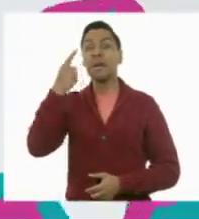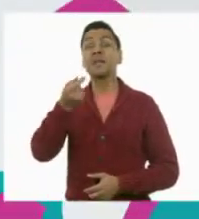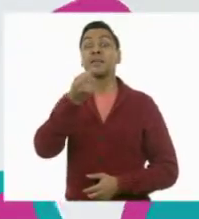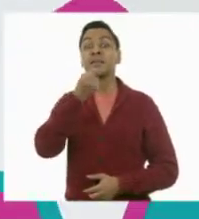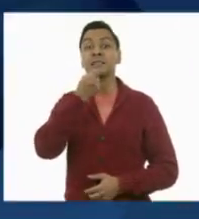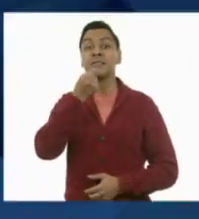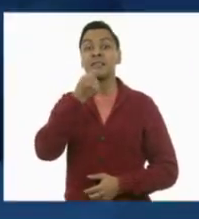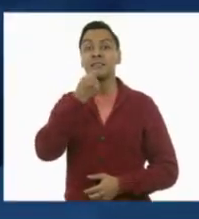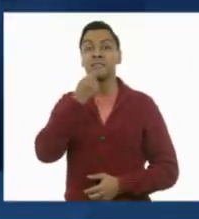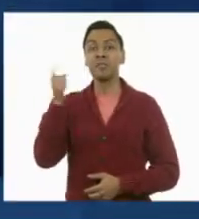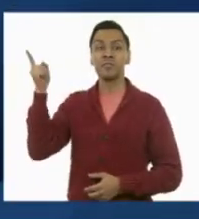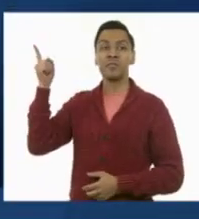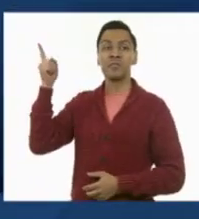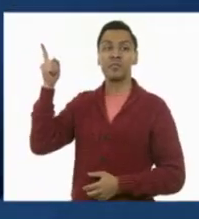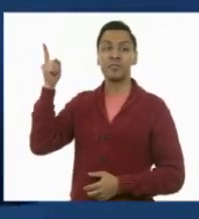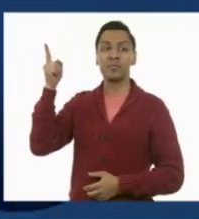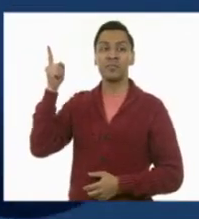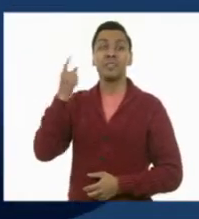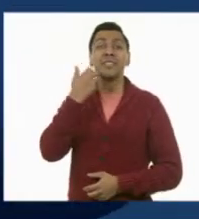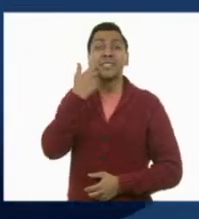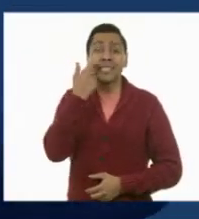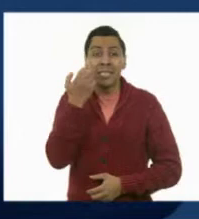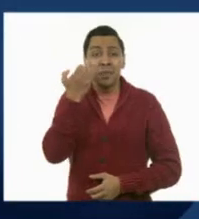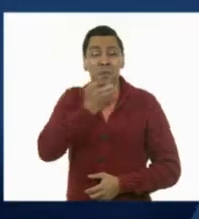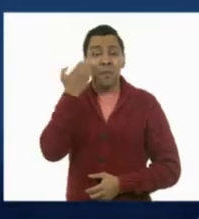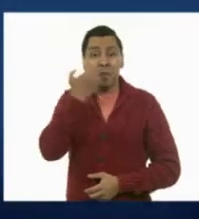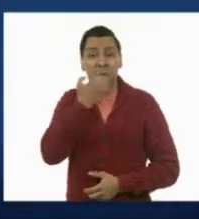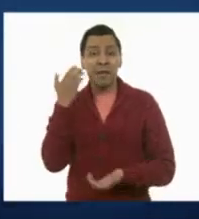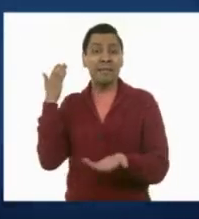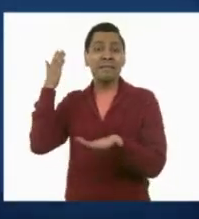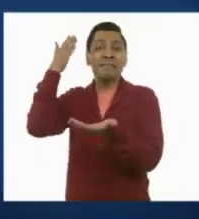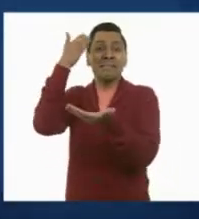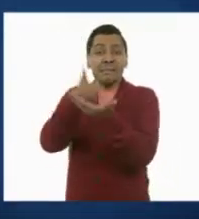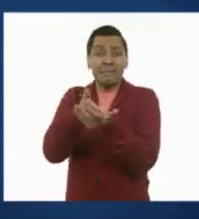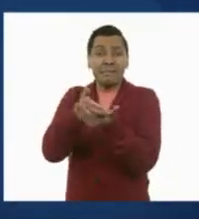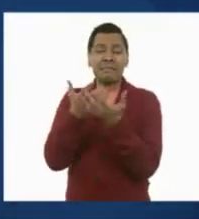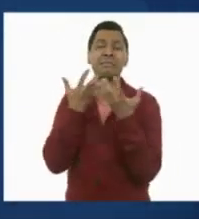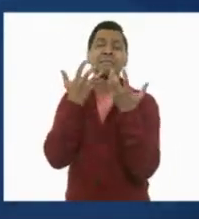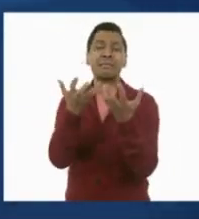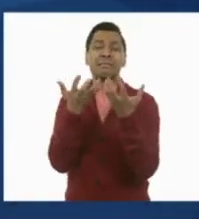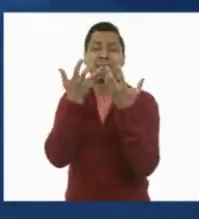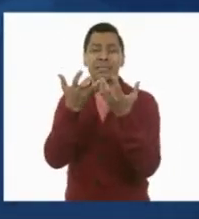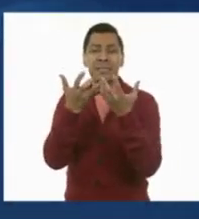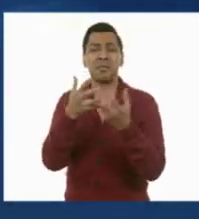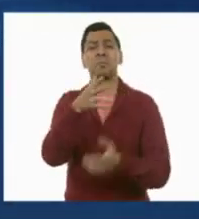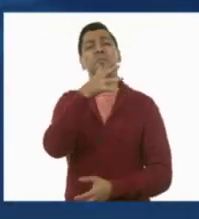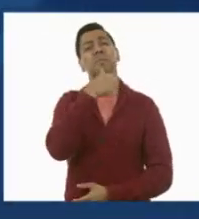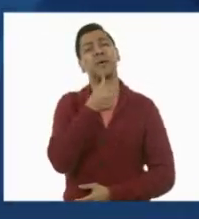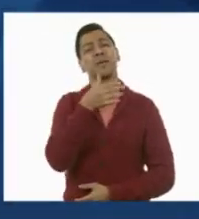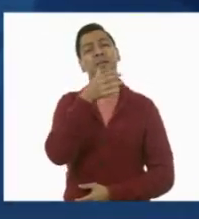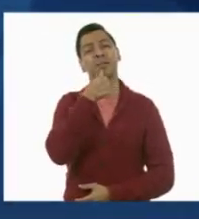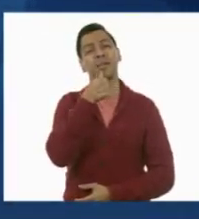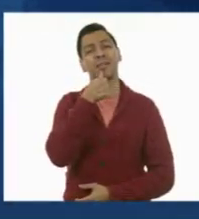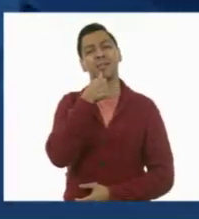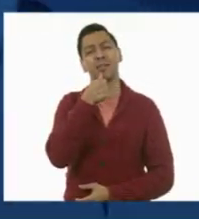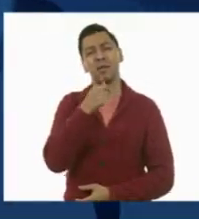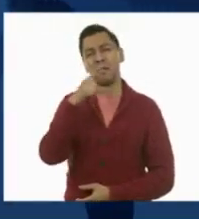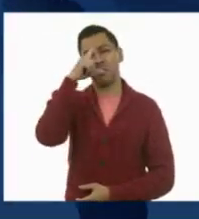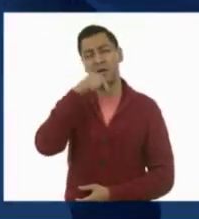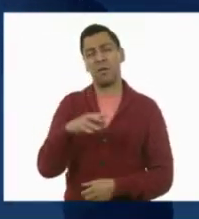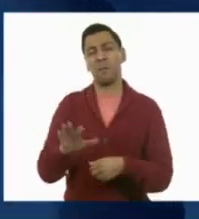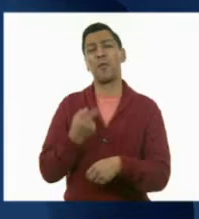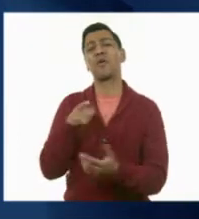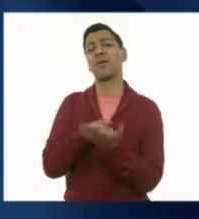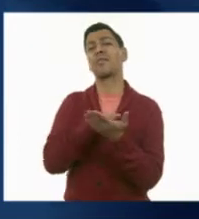que tiene muchas ganas de ir a la escuela, pero parece que no puede hacerlo. ¿Qué derecho se está dañando y